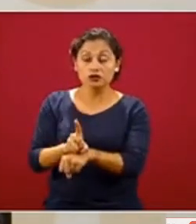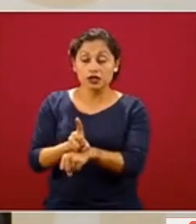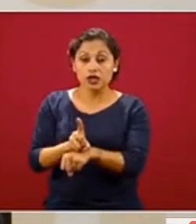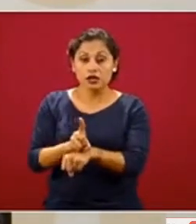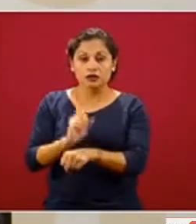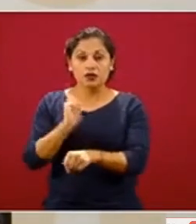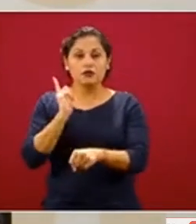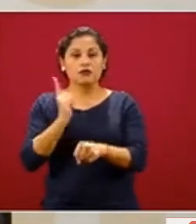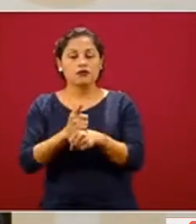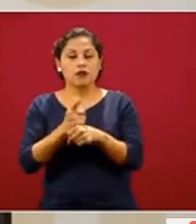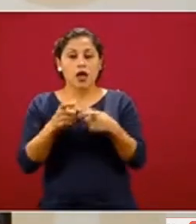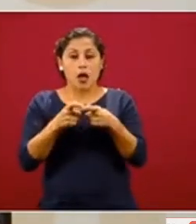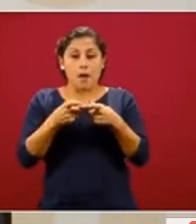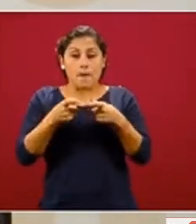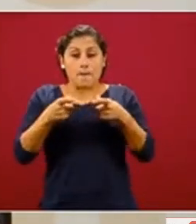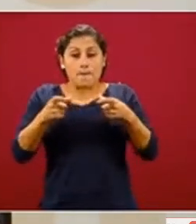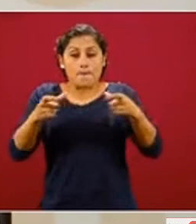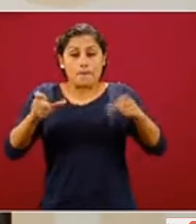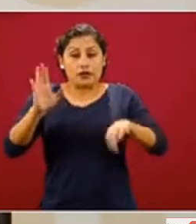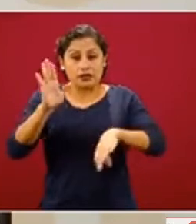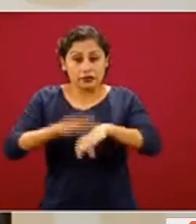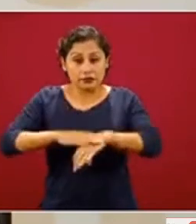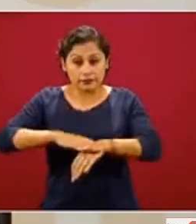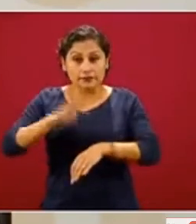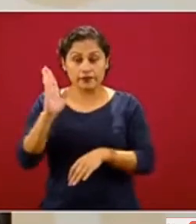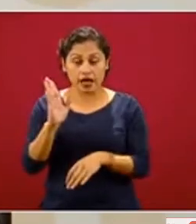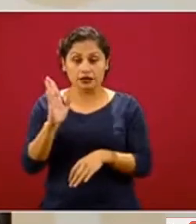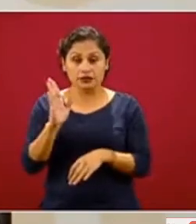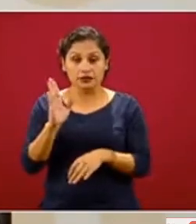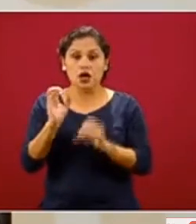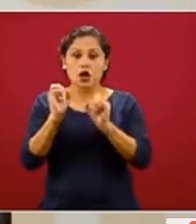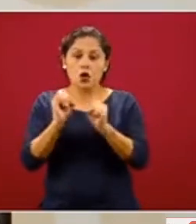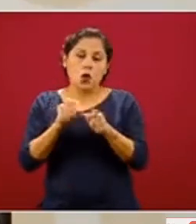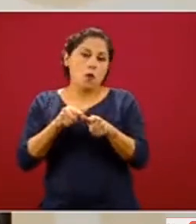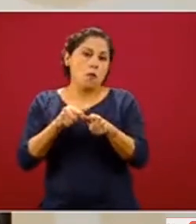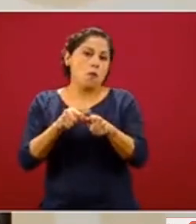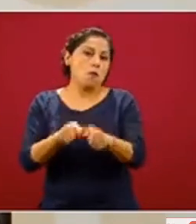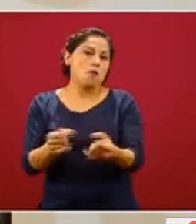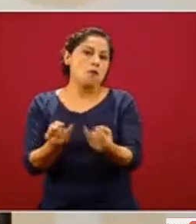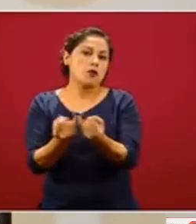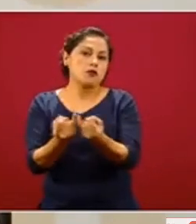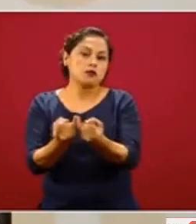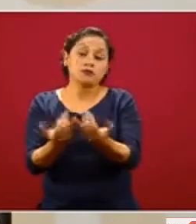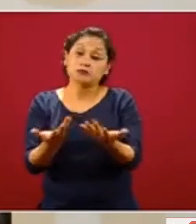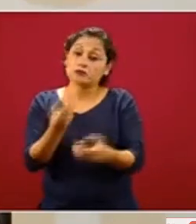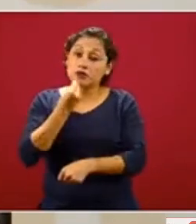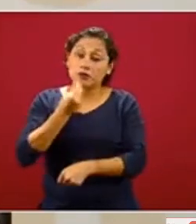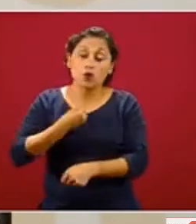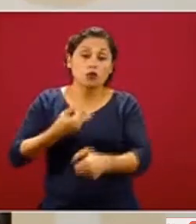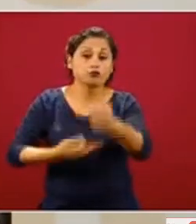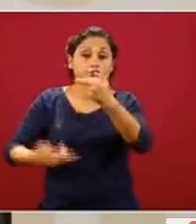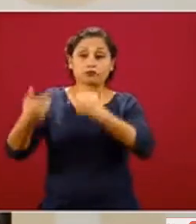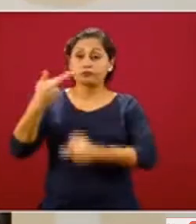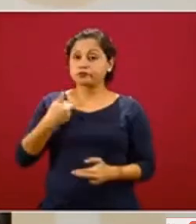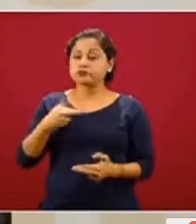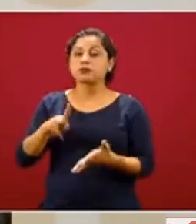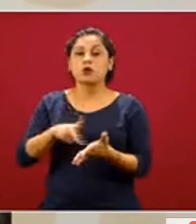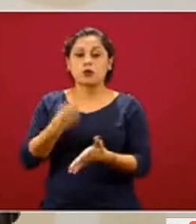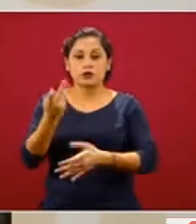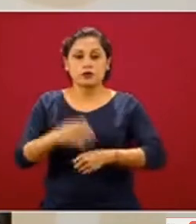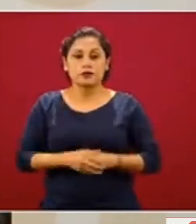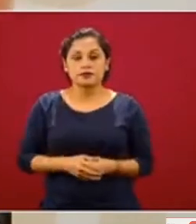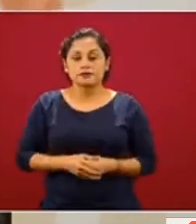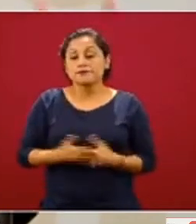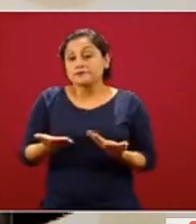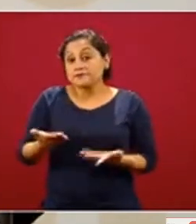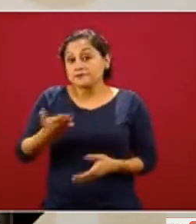bajando, simplemente empieza a estabilizarse o sube, vamos para atrás. Ojalá que no tengamos que hacerlo